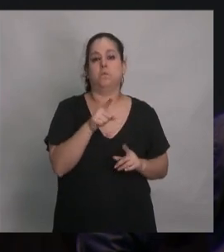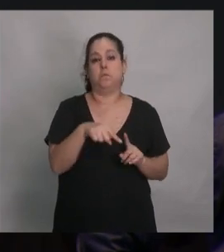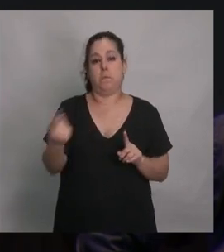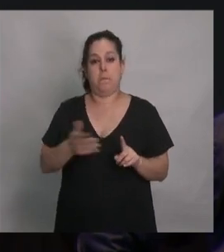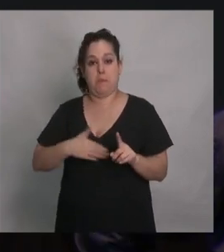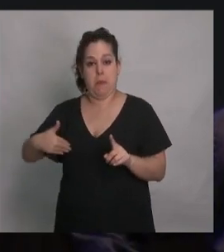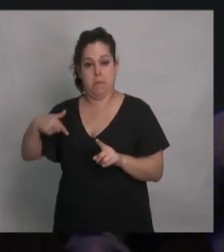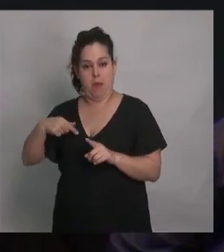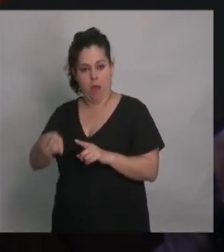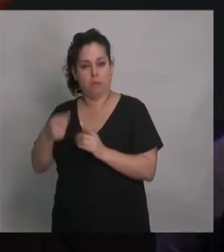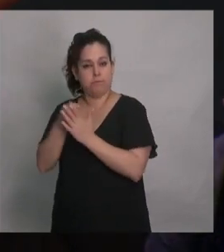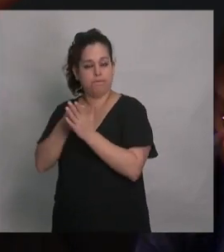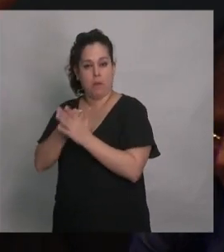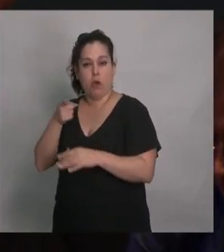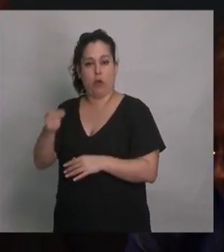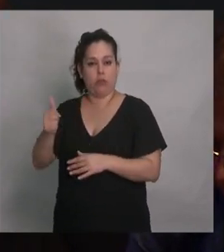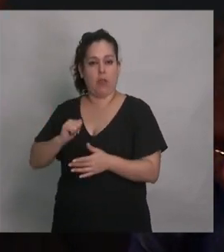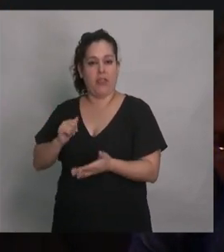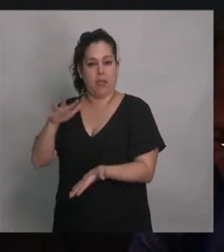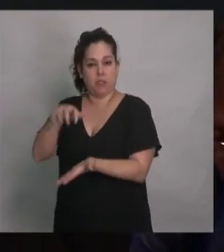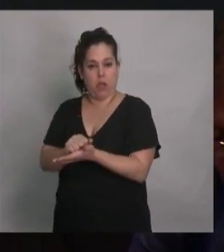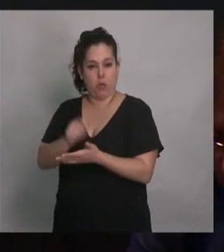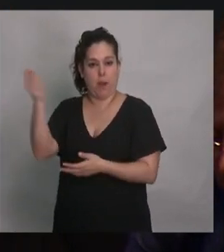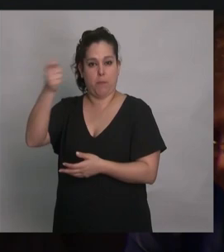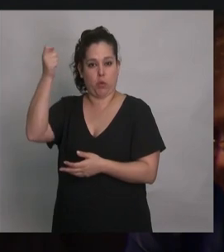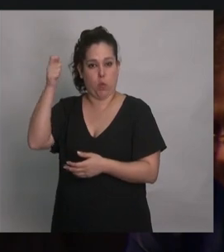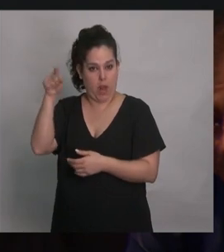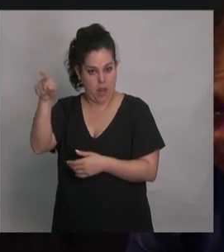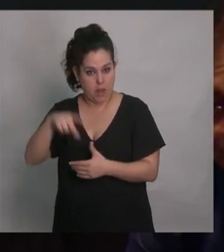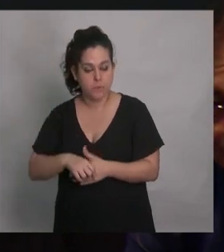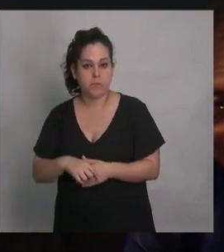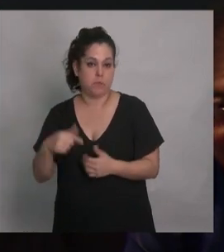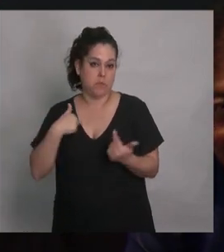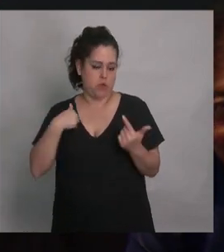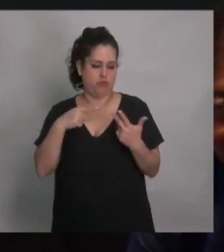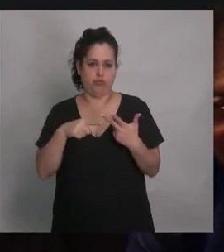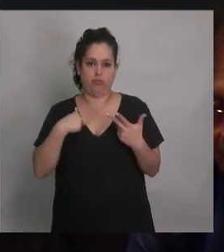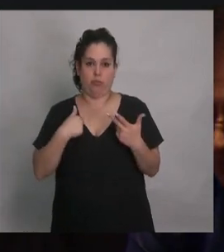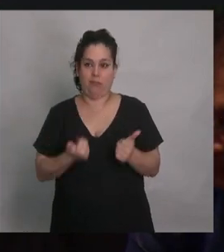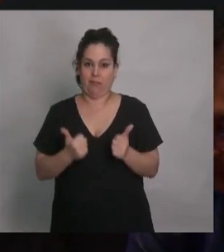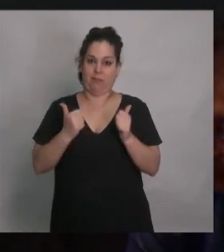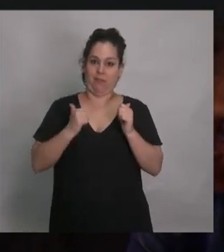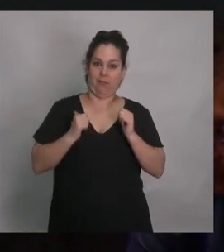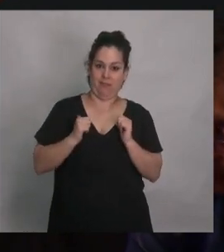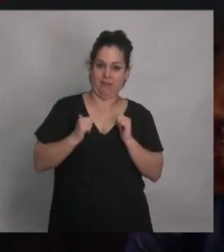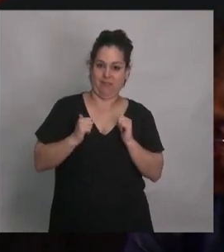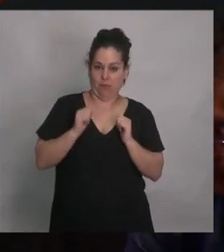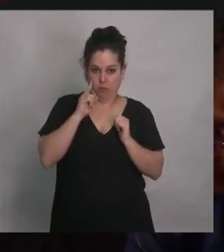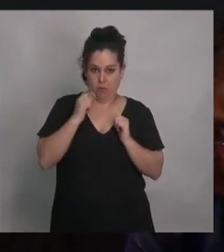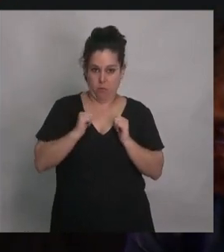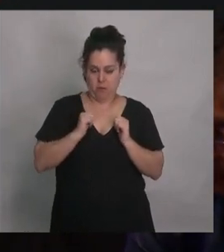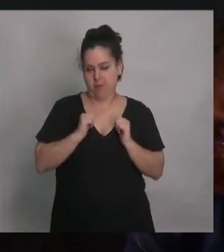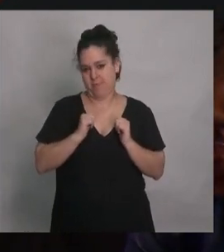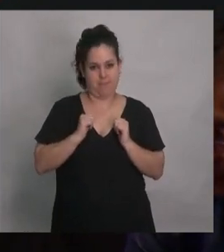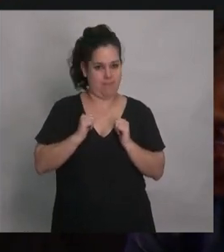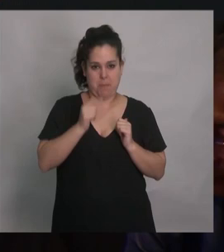luchado contra la dictadura de Salazar en Portugal. Y yo no voy a sentarme en la hombra de lo que